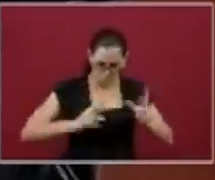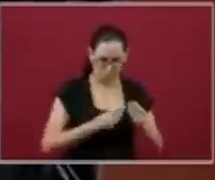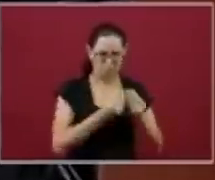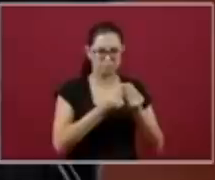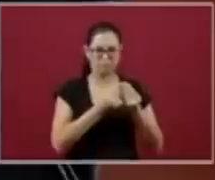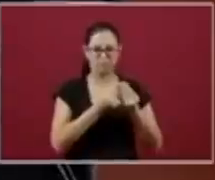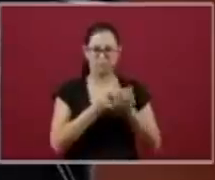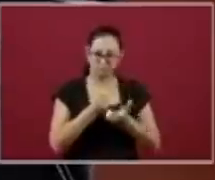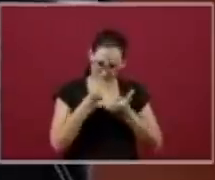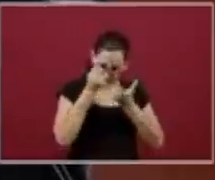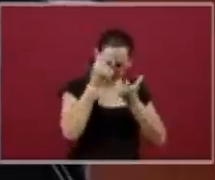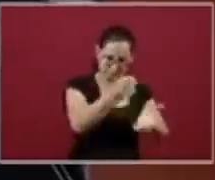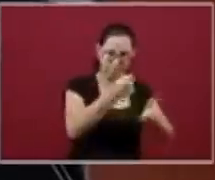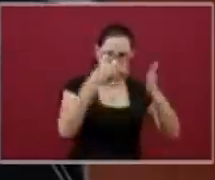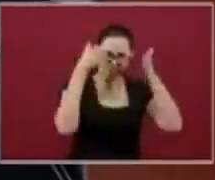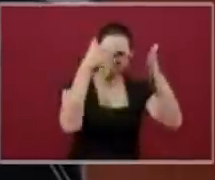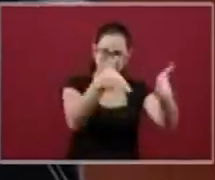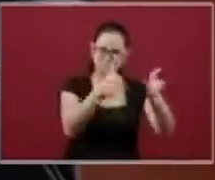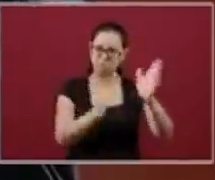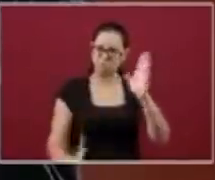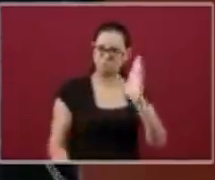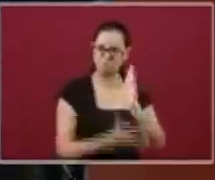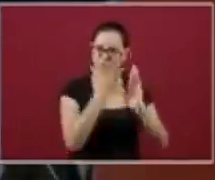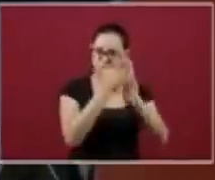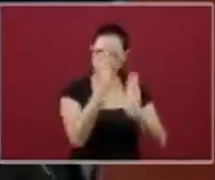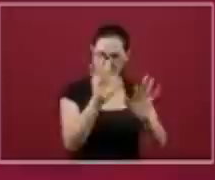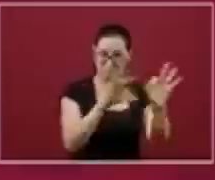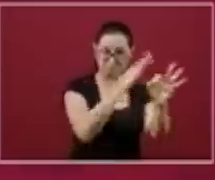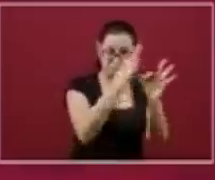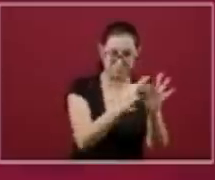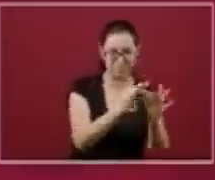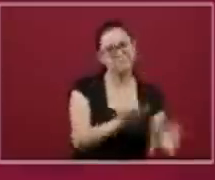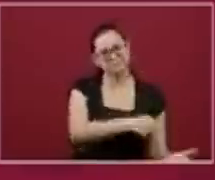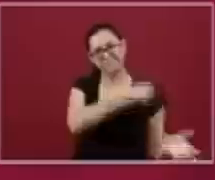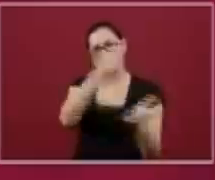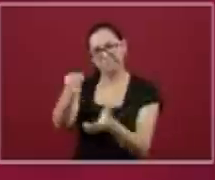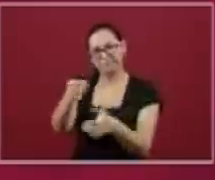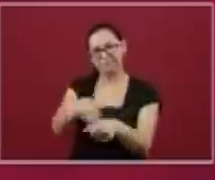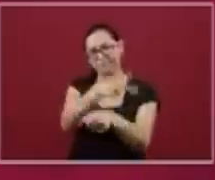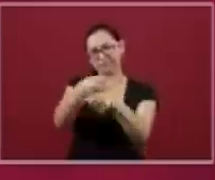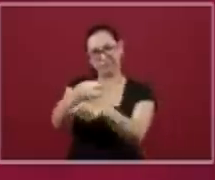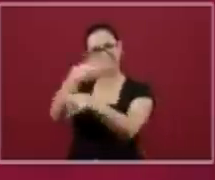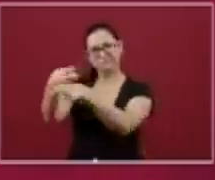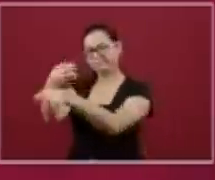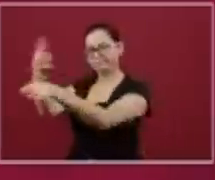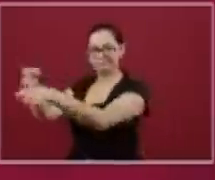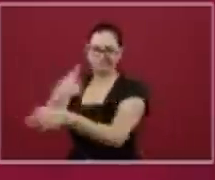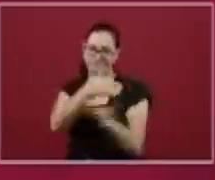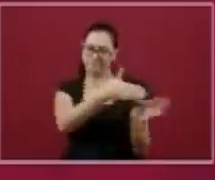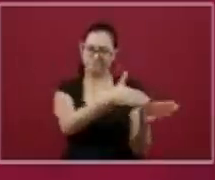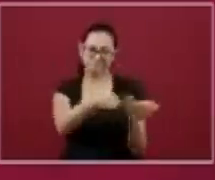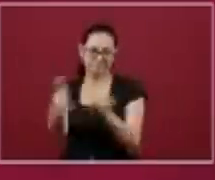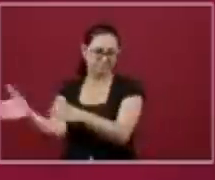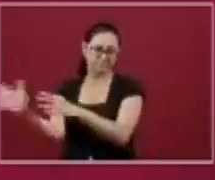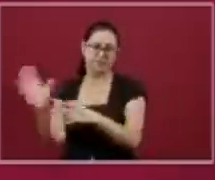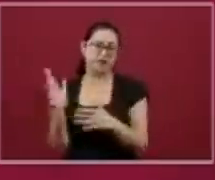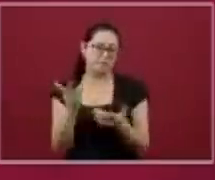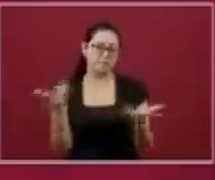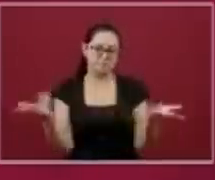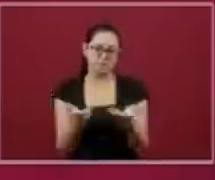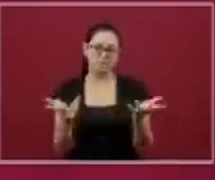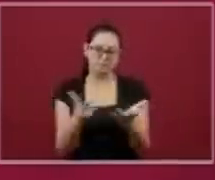más presupuesto para darle terminación a las obras. Eso es lo que se va a hacer en este